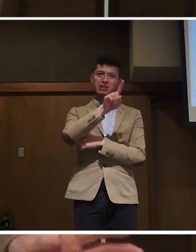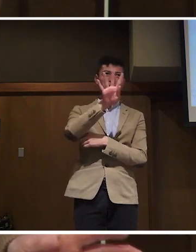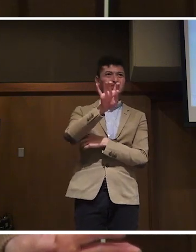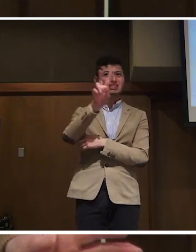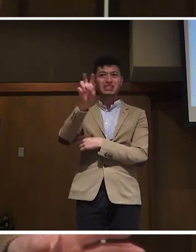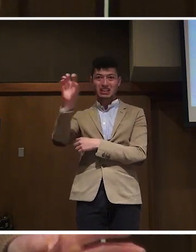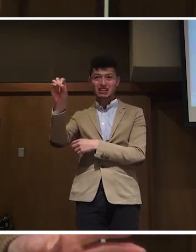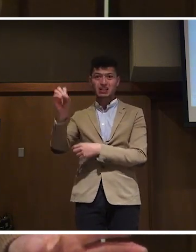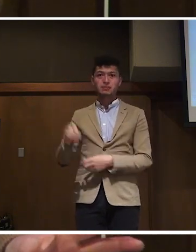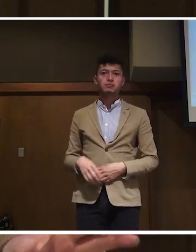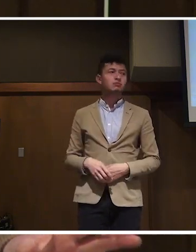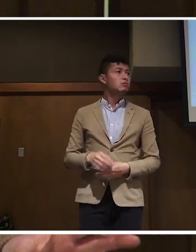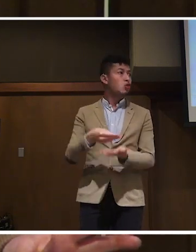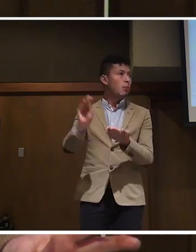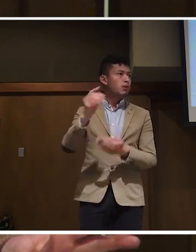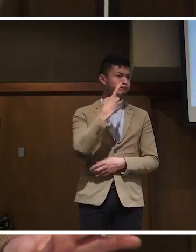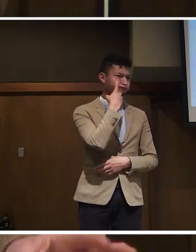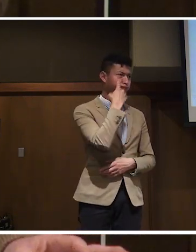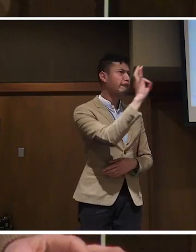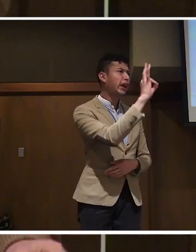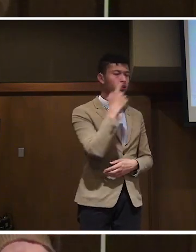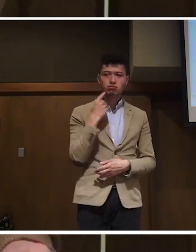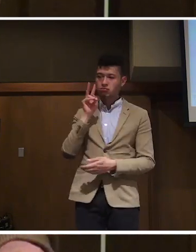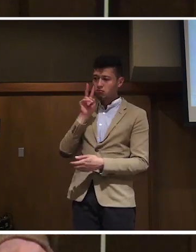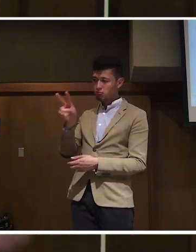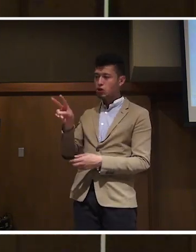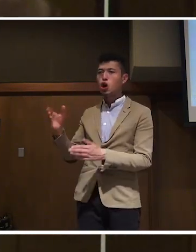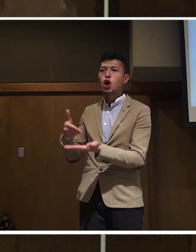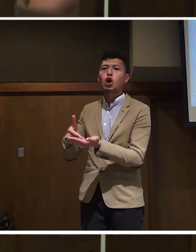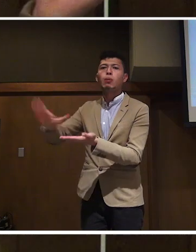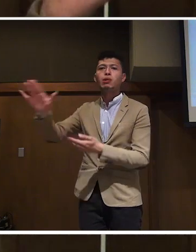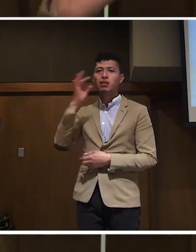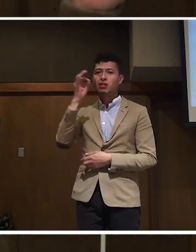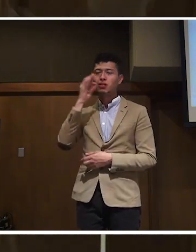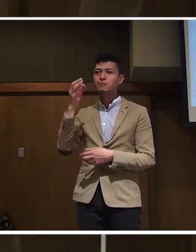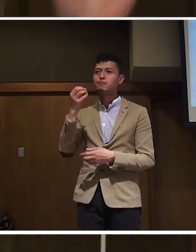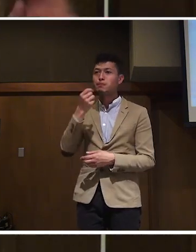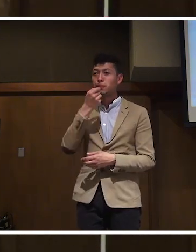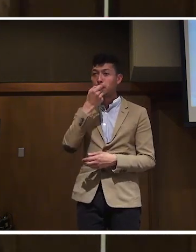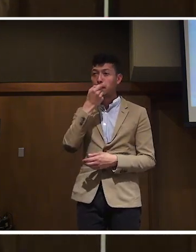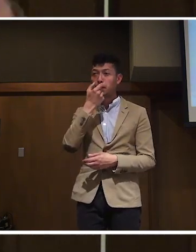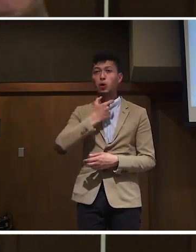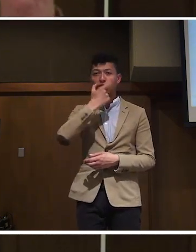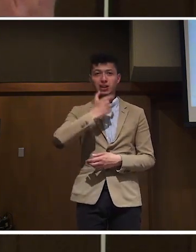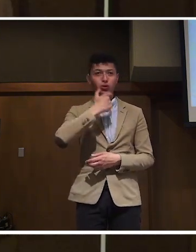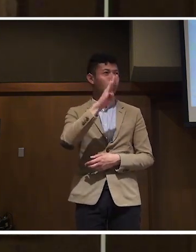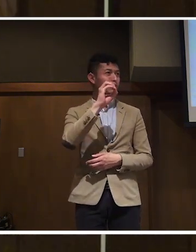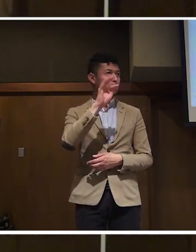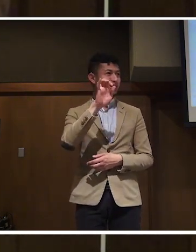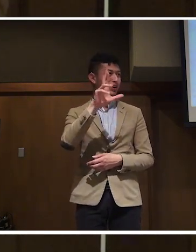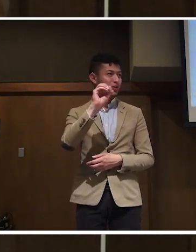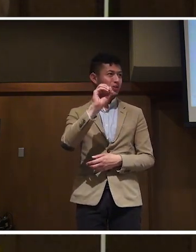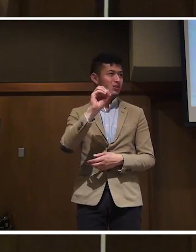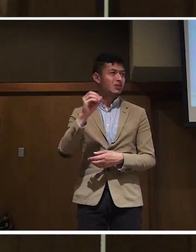cuadro comprado sea un Boterito ya es una señal, pero que el otro gran cuadro que ve uno al frente sea La